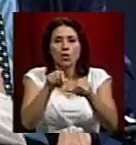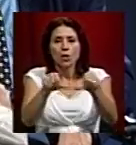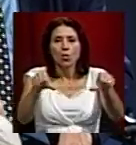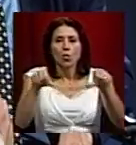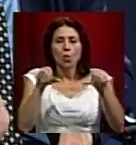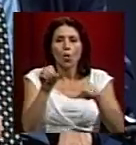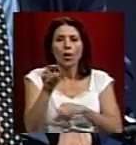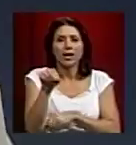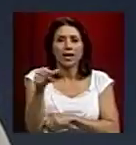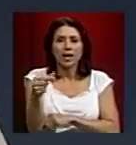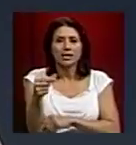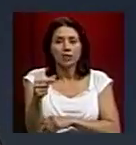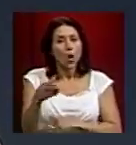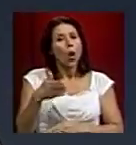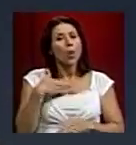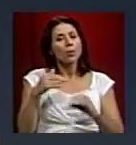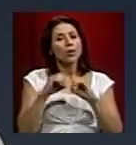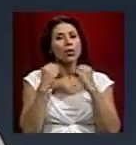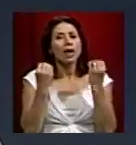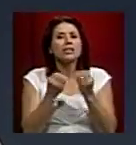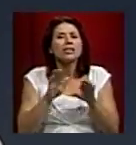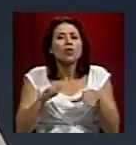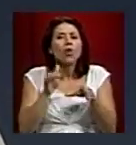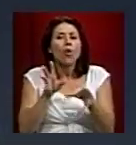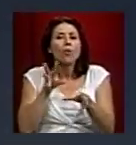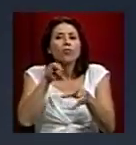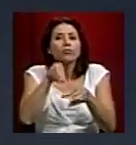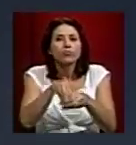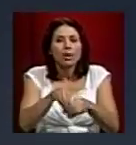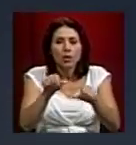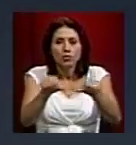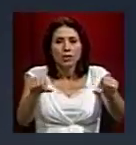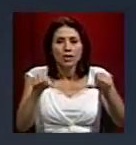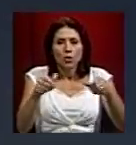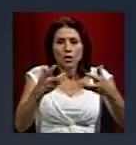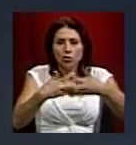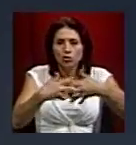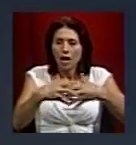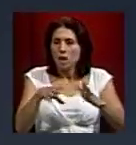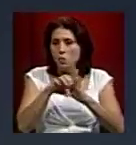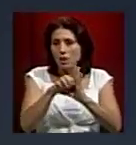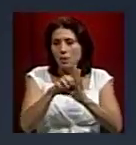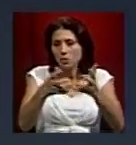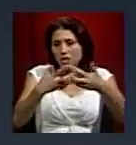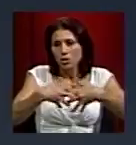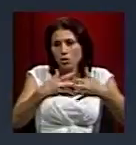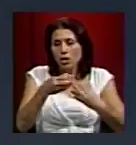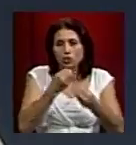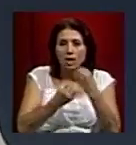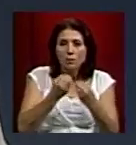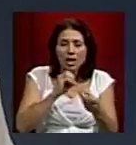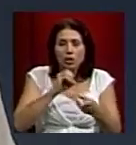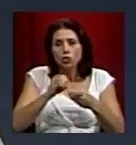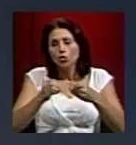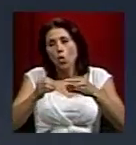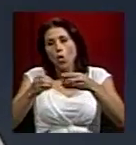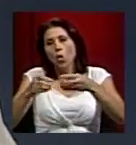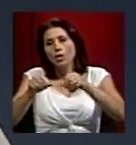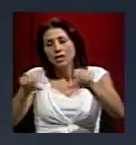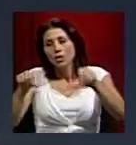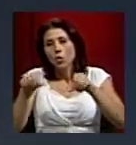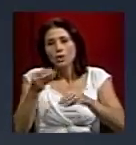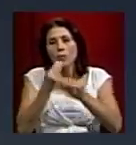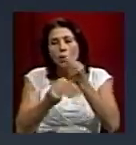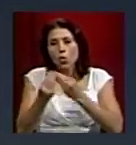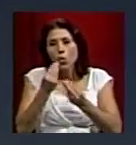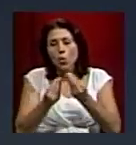cómo yo posiciono mi organización dentro de un sector industrial, digamos, el sector de los alimentos o el sector de los productos